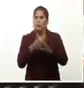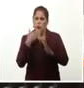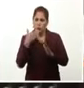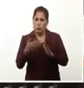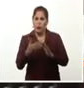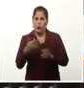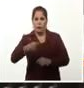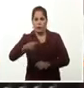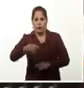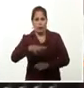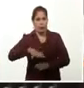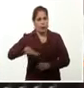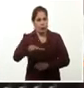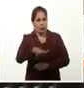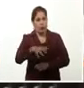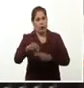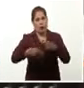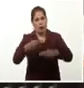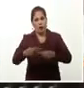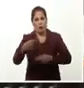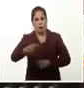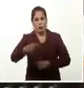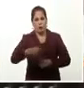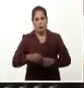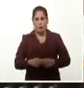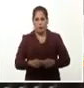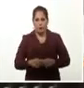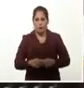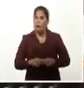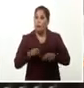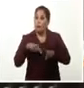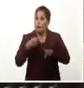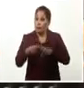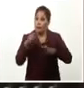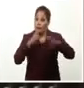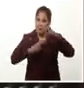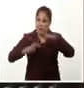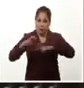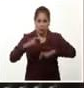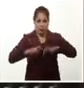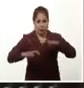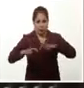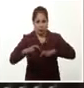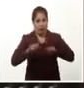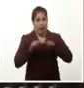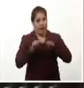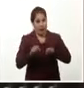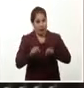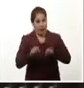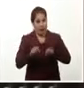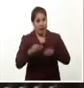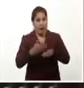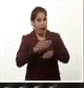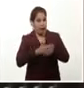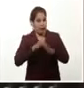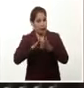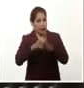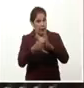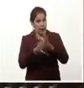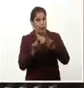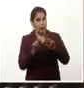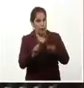del derecho en la práctica judicial e investigativa, que están además